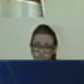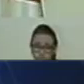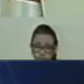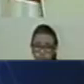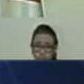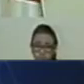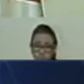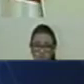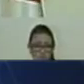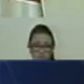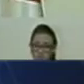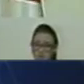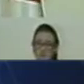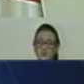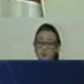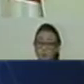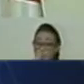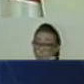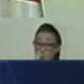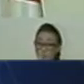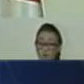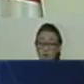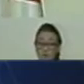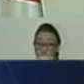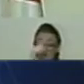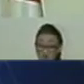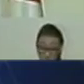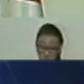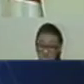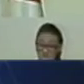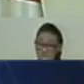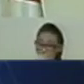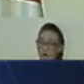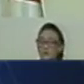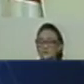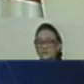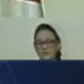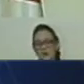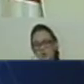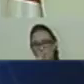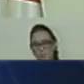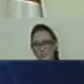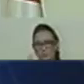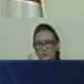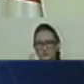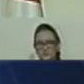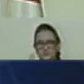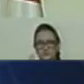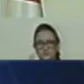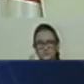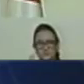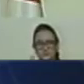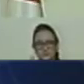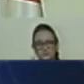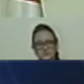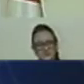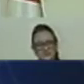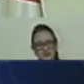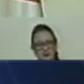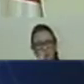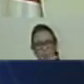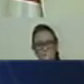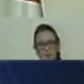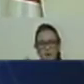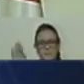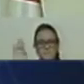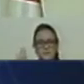cuando me comprometo y firmo, cumplo. Compromiso, firma, juramento y